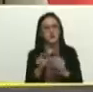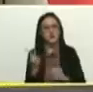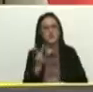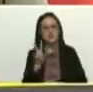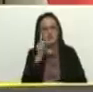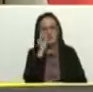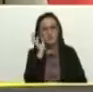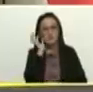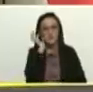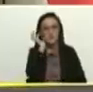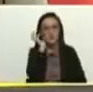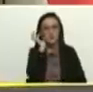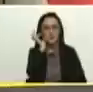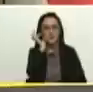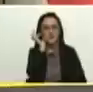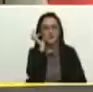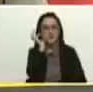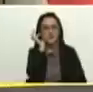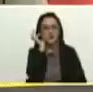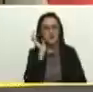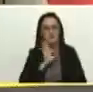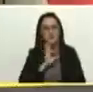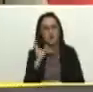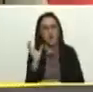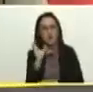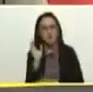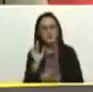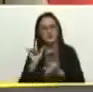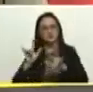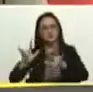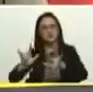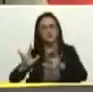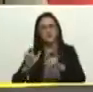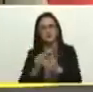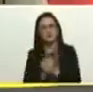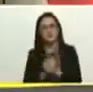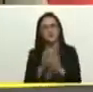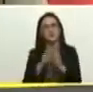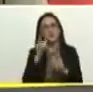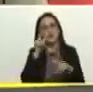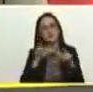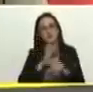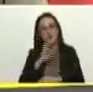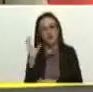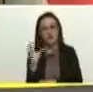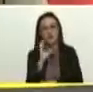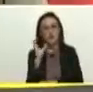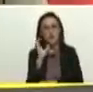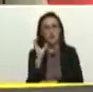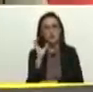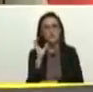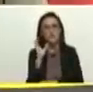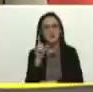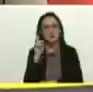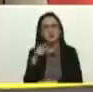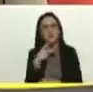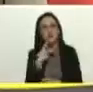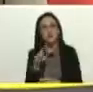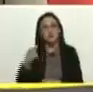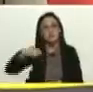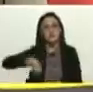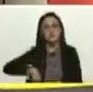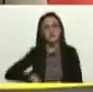las venezolanas por Colombia, por su gente. Y también le digo a los